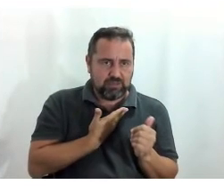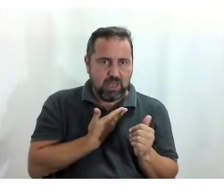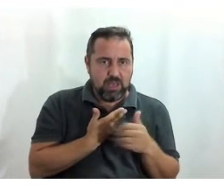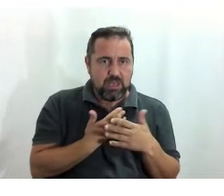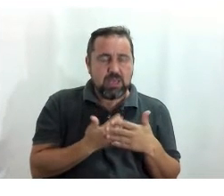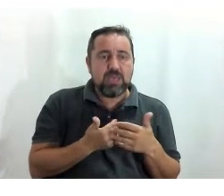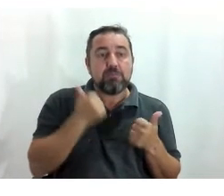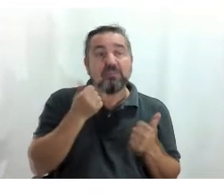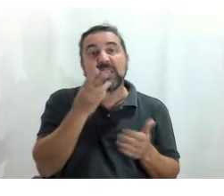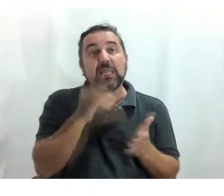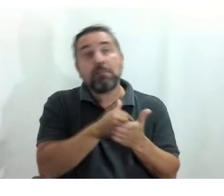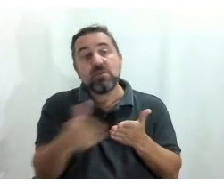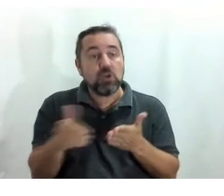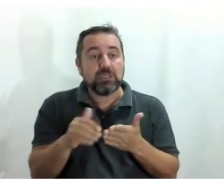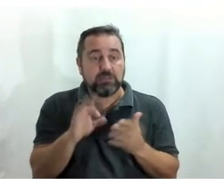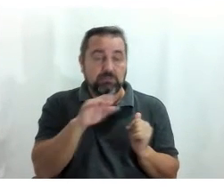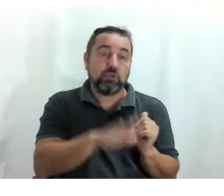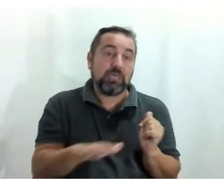más de 30 millones son niños.